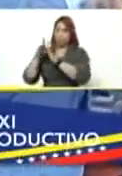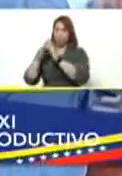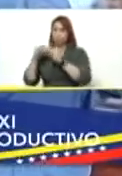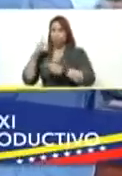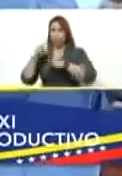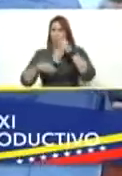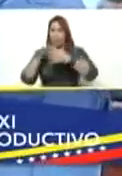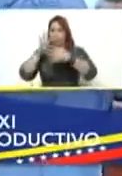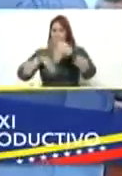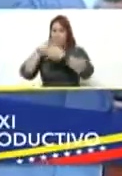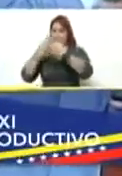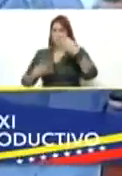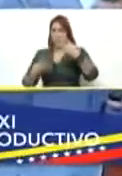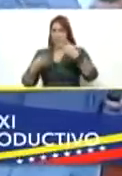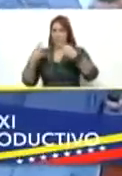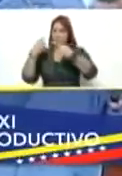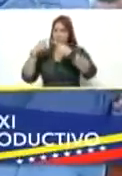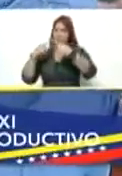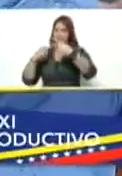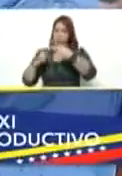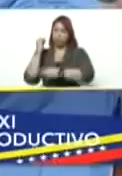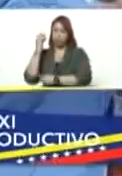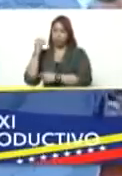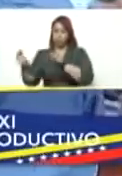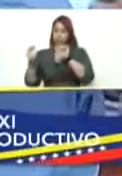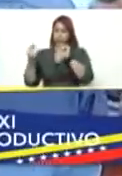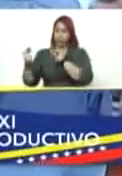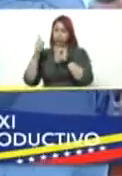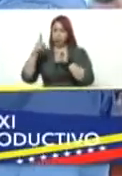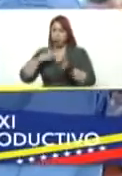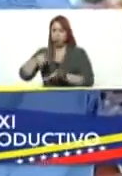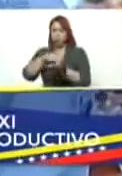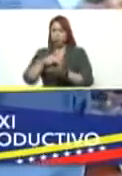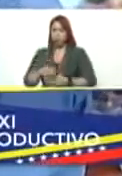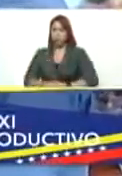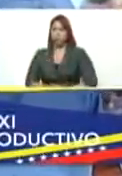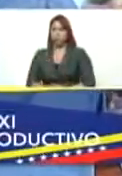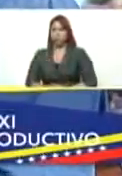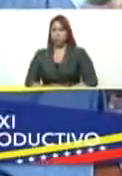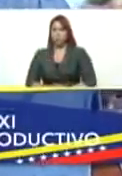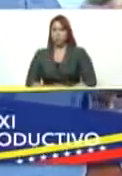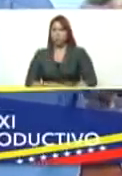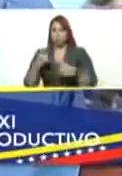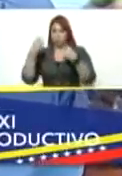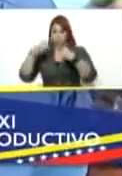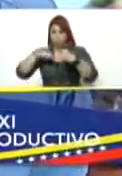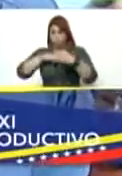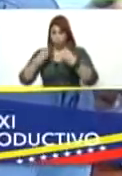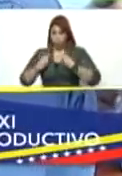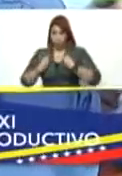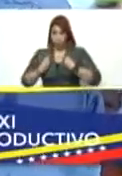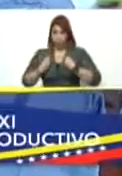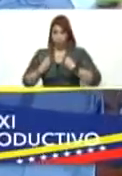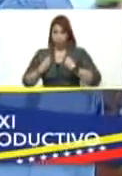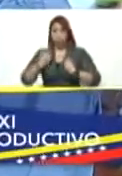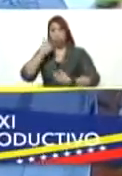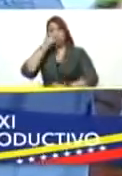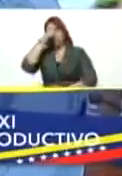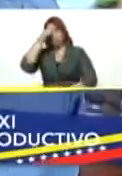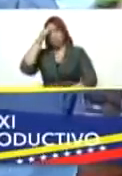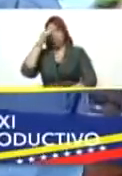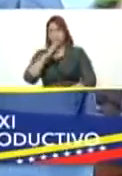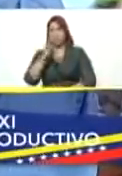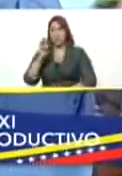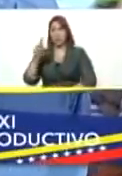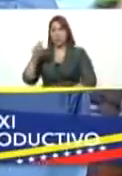programa con una serie de ponencias, participaciones. Precisamente esta etapa que vivimos este fin de semana con los CPT